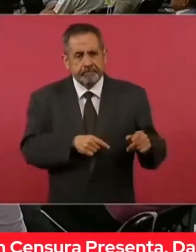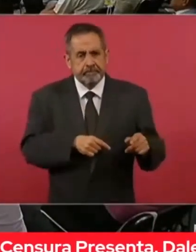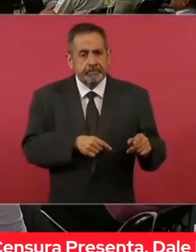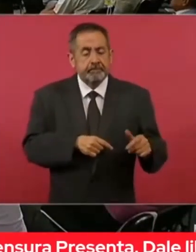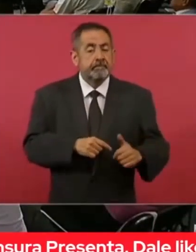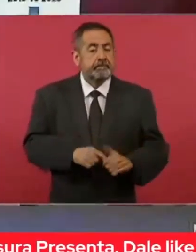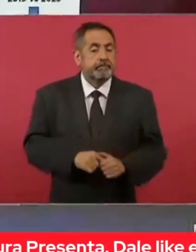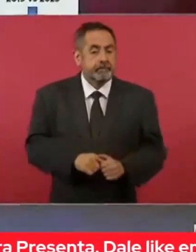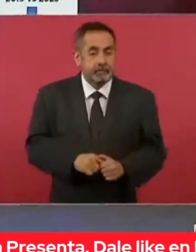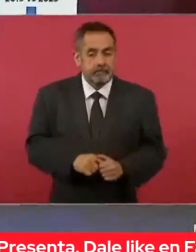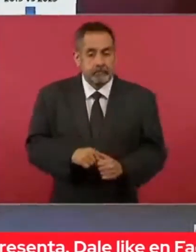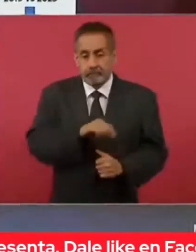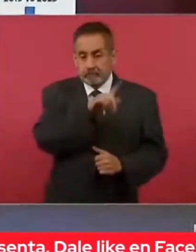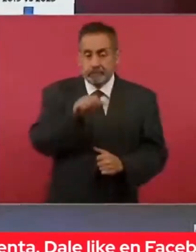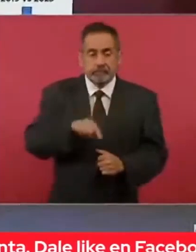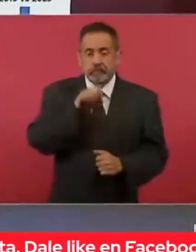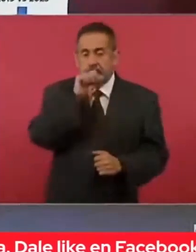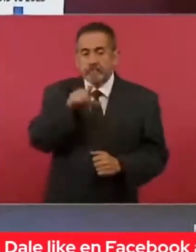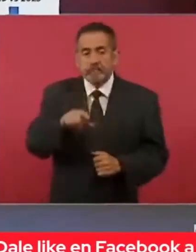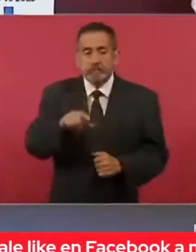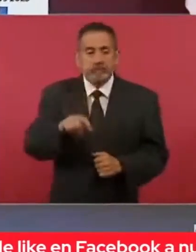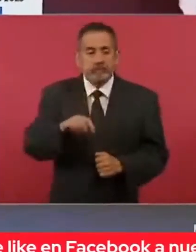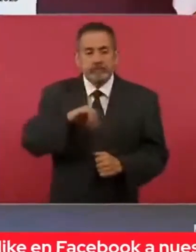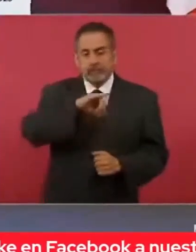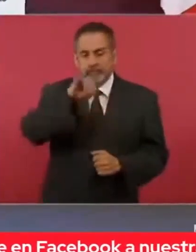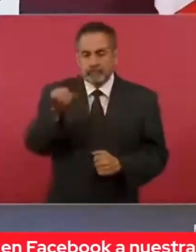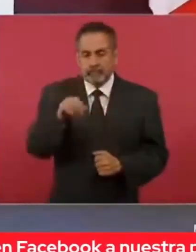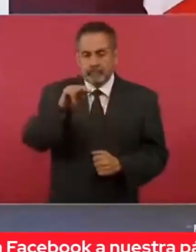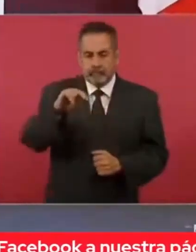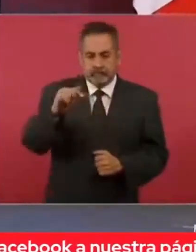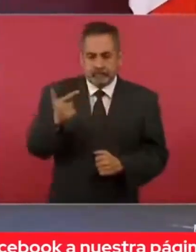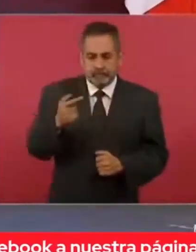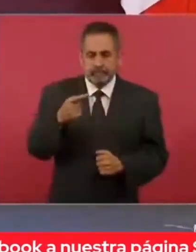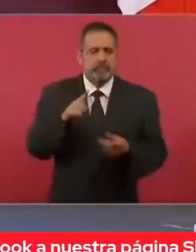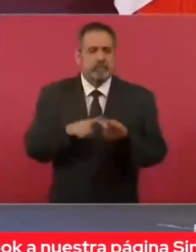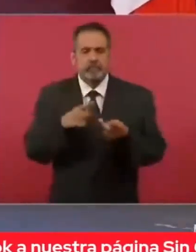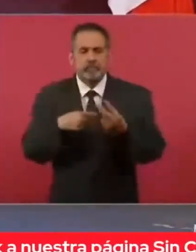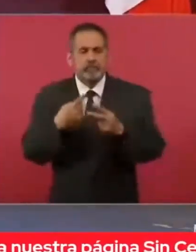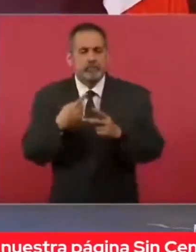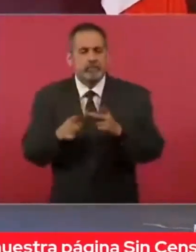pero Jalisco Nueva Generación surgió por aquí